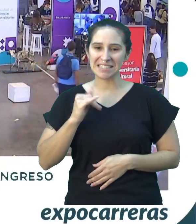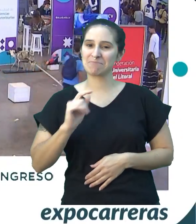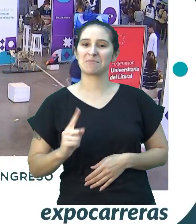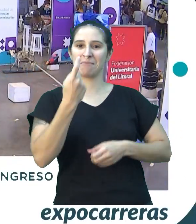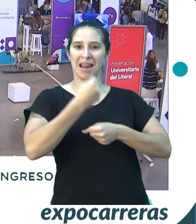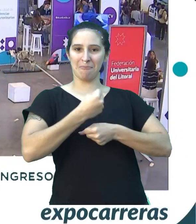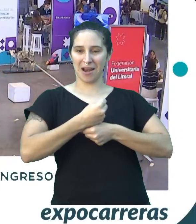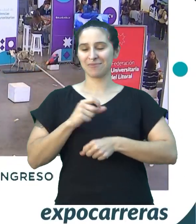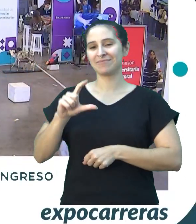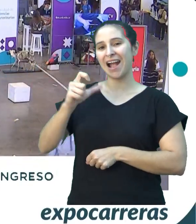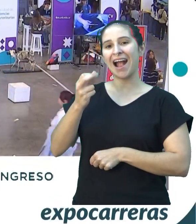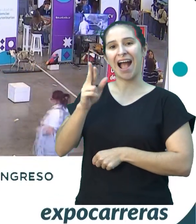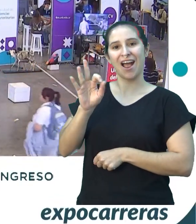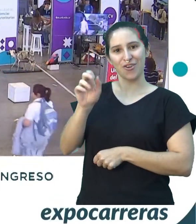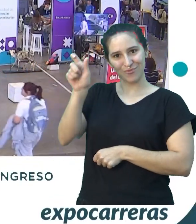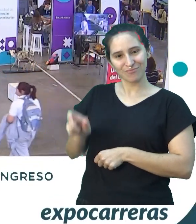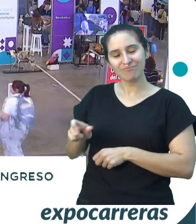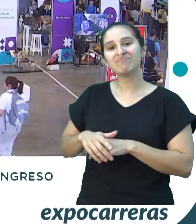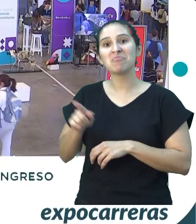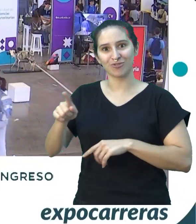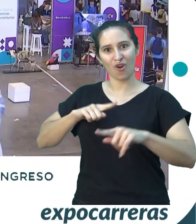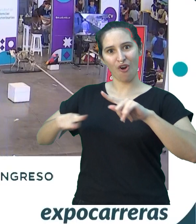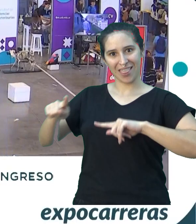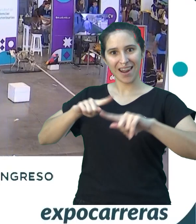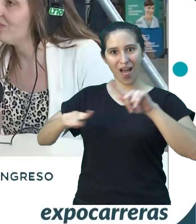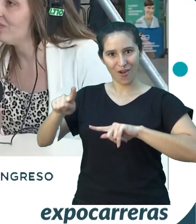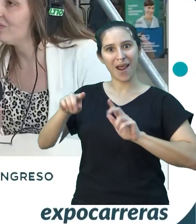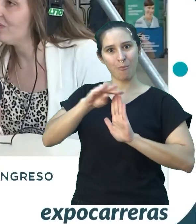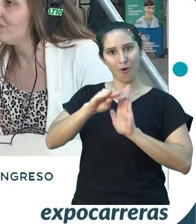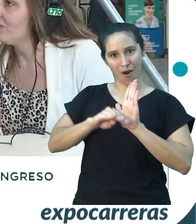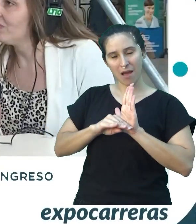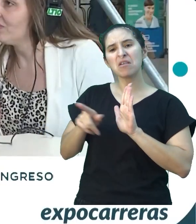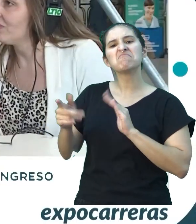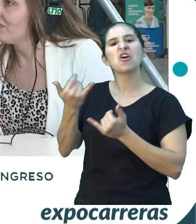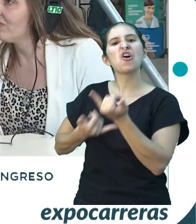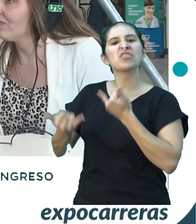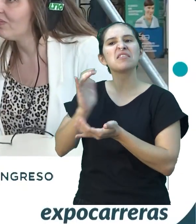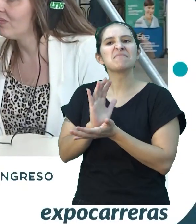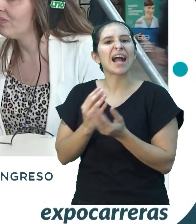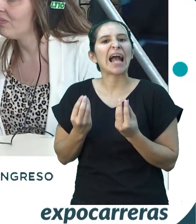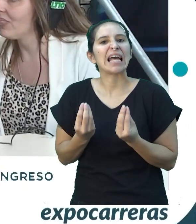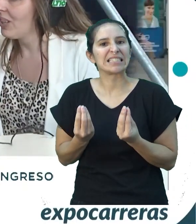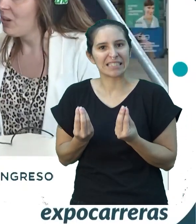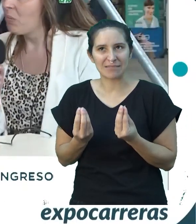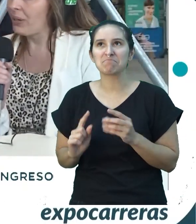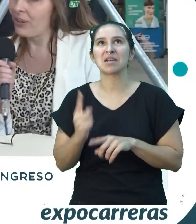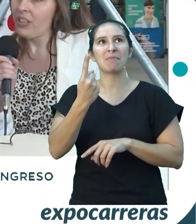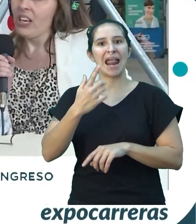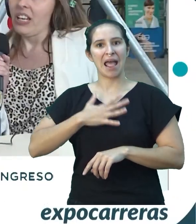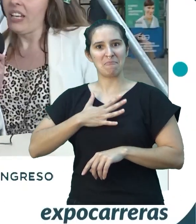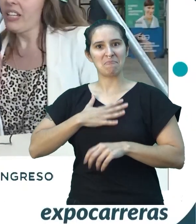vos estás como coordinadora de este programa. Contanos, ¿qué es este programa Mi Primer Empleo?